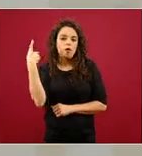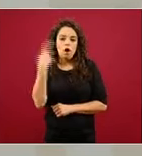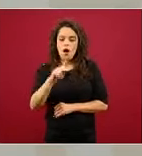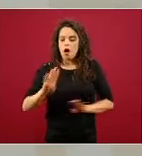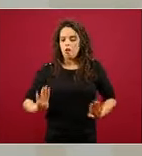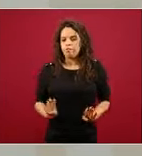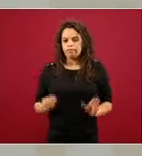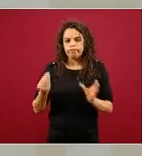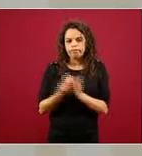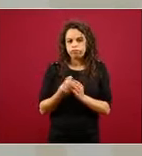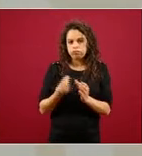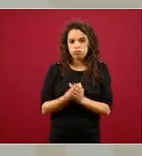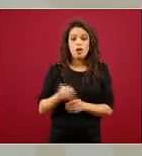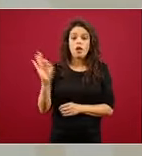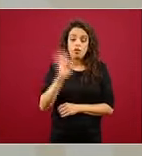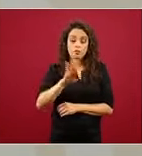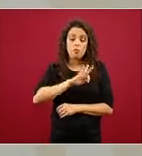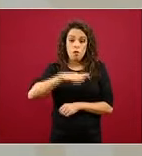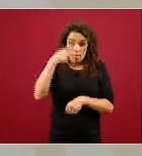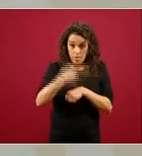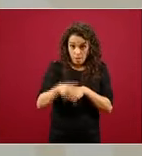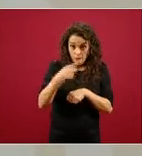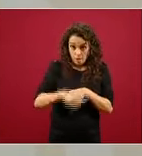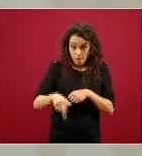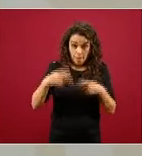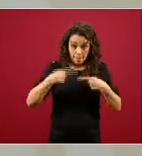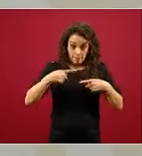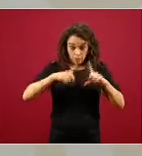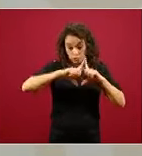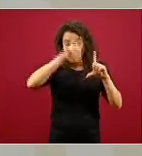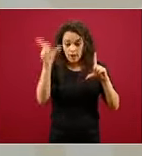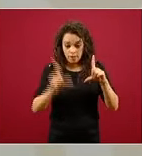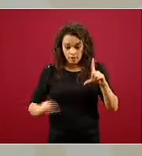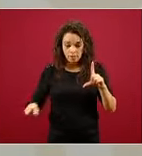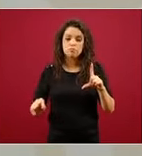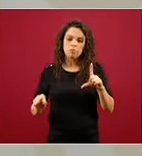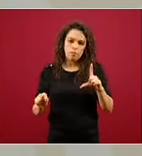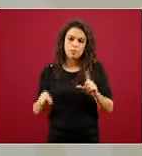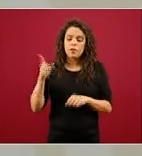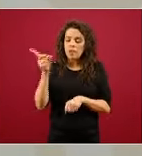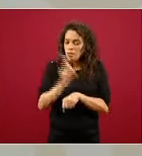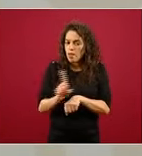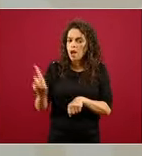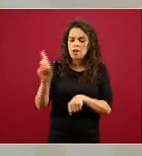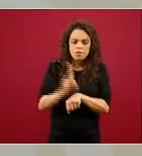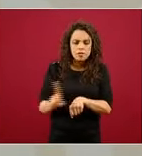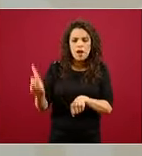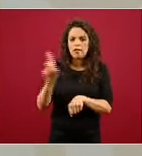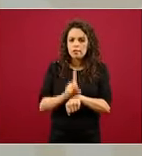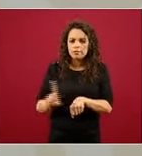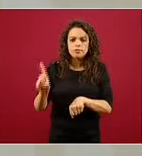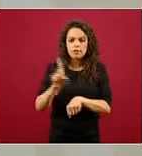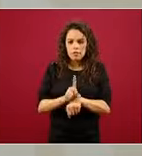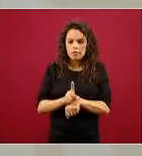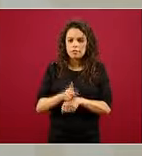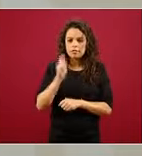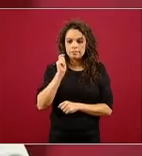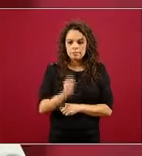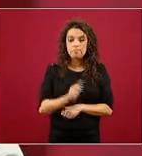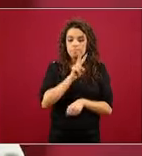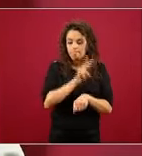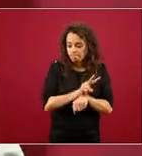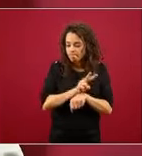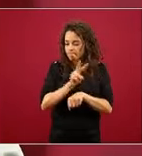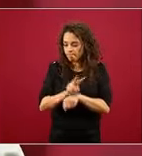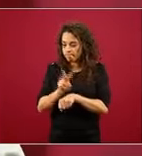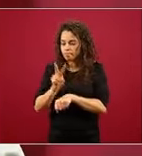poner al final en riesgo la salud de nuestra población. Todos los días estamos dando, haciendo esta